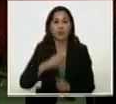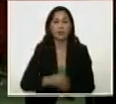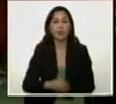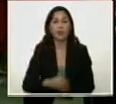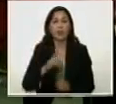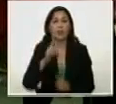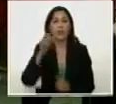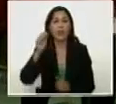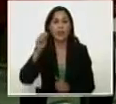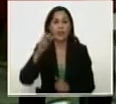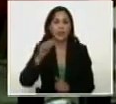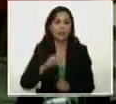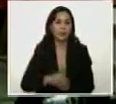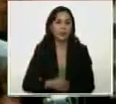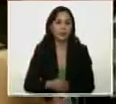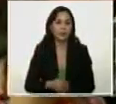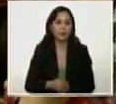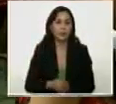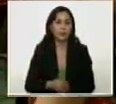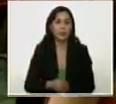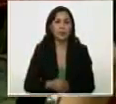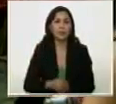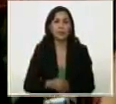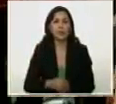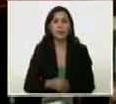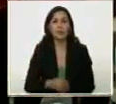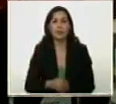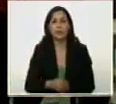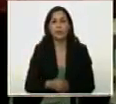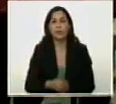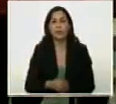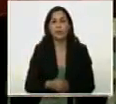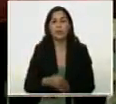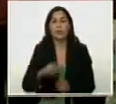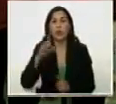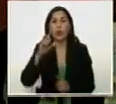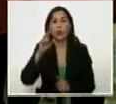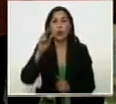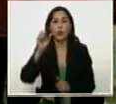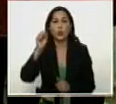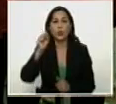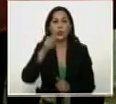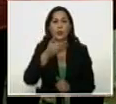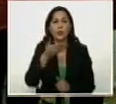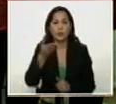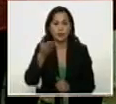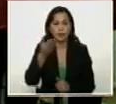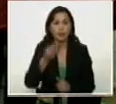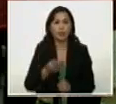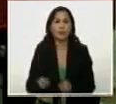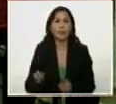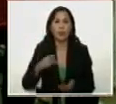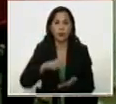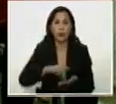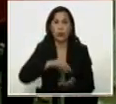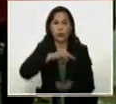Liliana Blazer, o Blazer, Luis Brito García, presente con